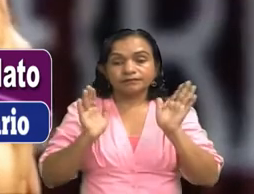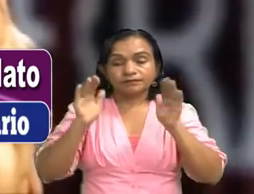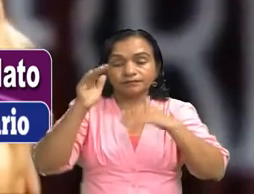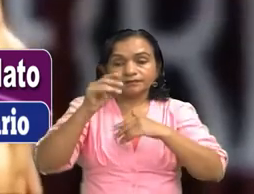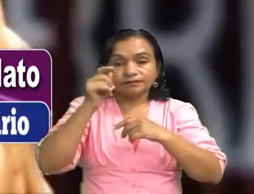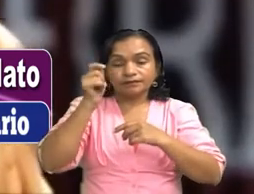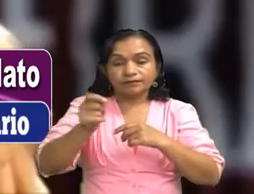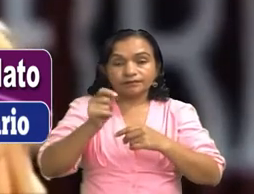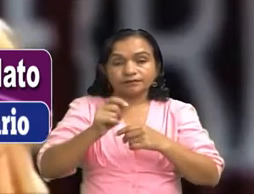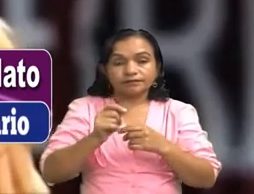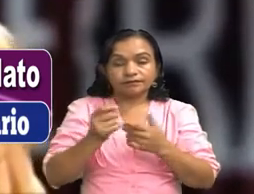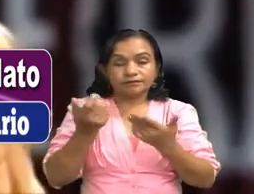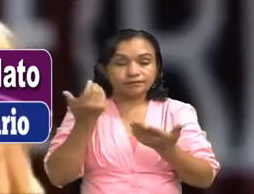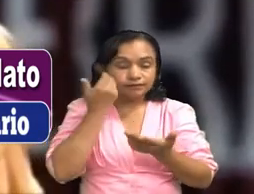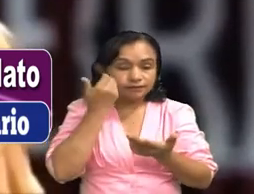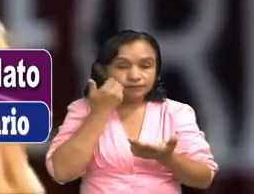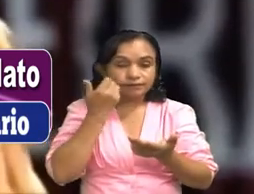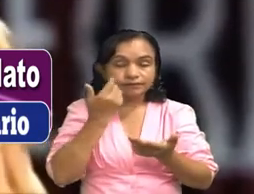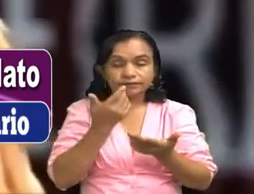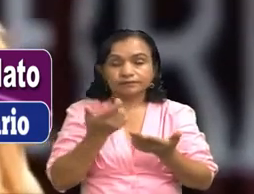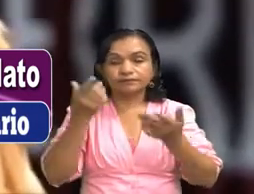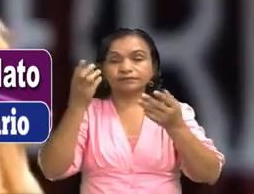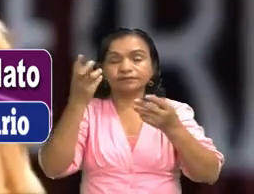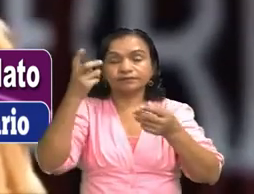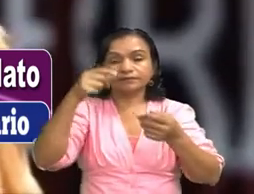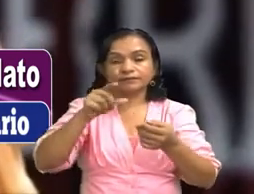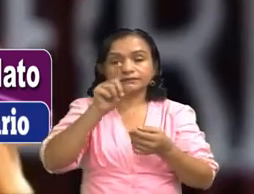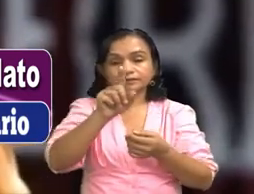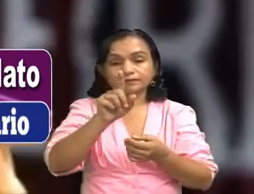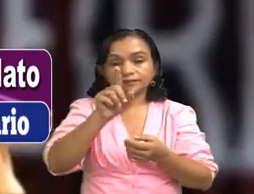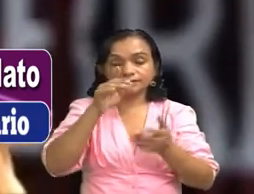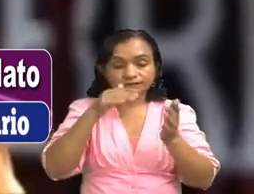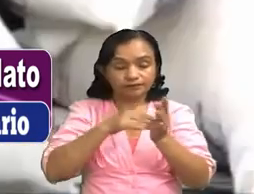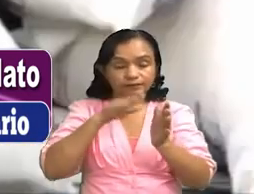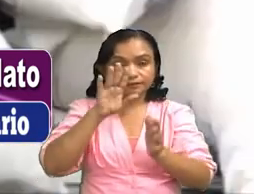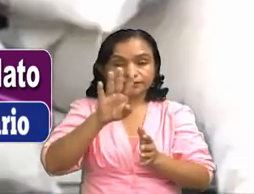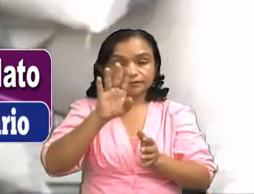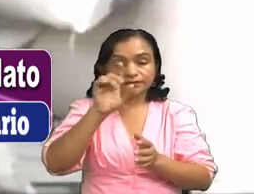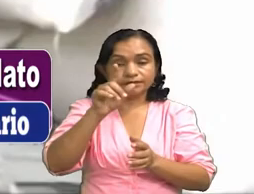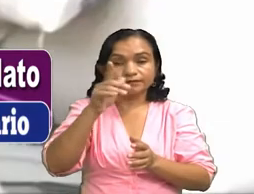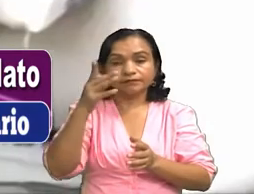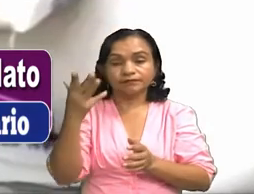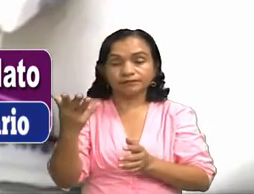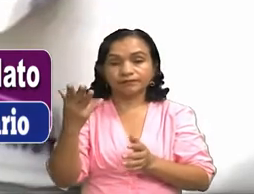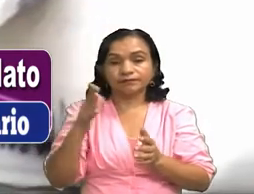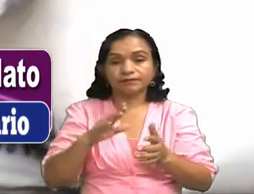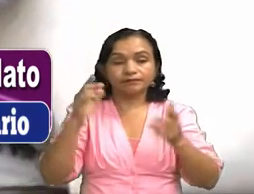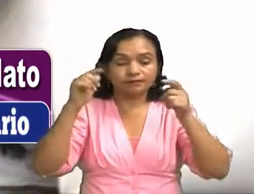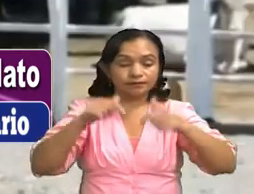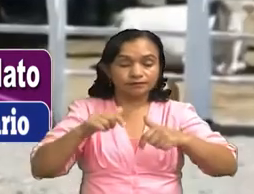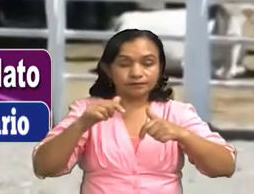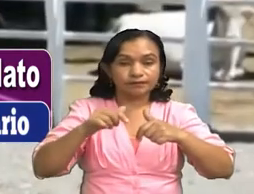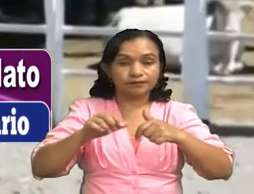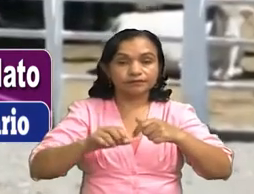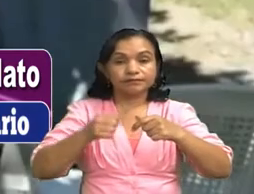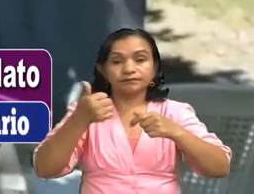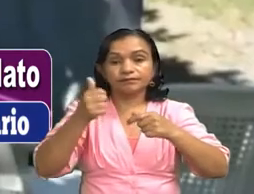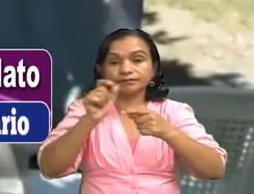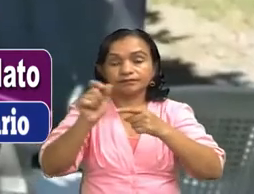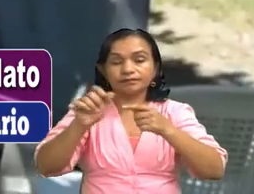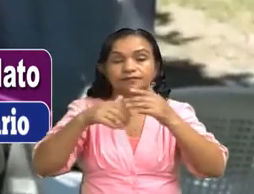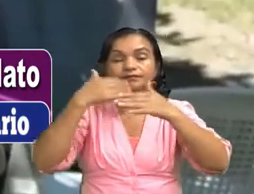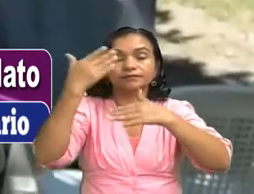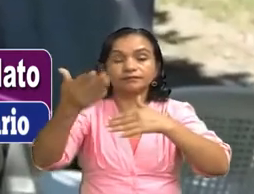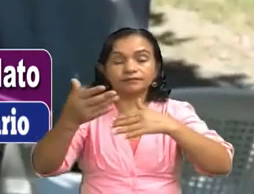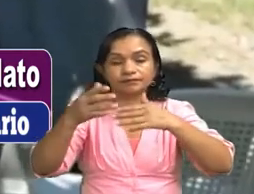Certificada libre de brucelosis y tuberculosis a la fecha, 1.419, porque tenemos que hacer un muestreo hoy, un muestreo a los 6 meses. Claro.